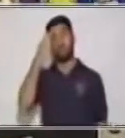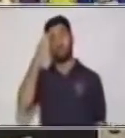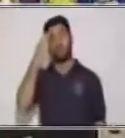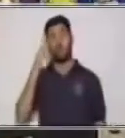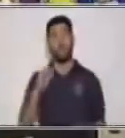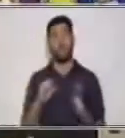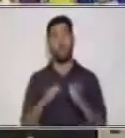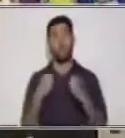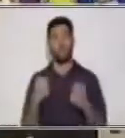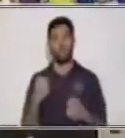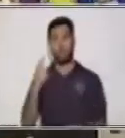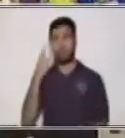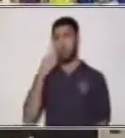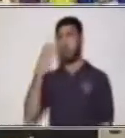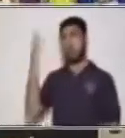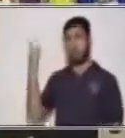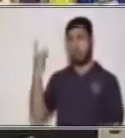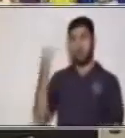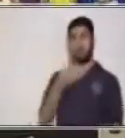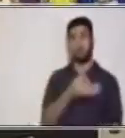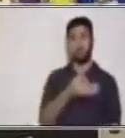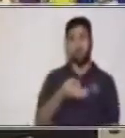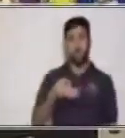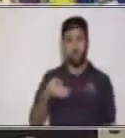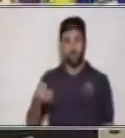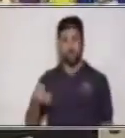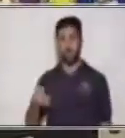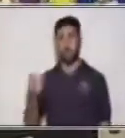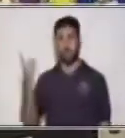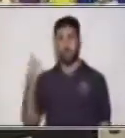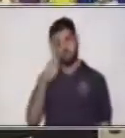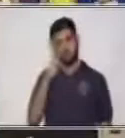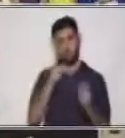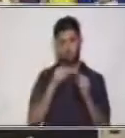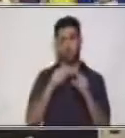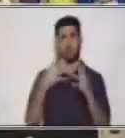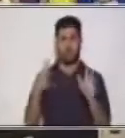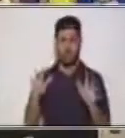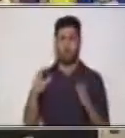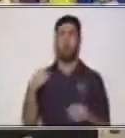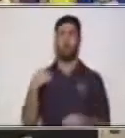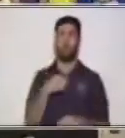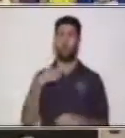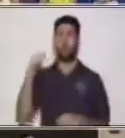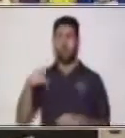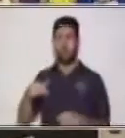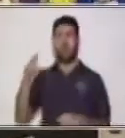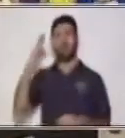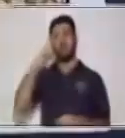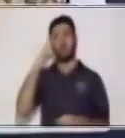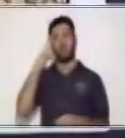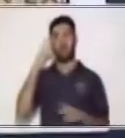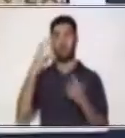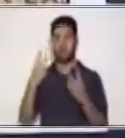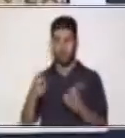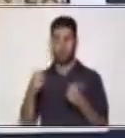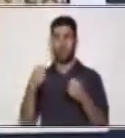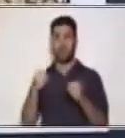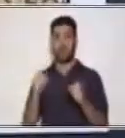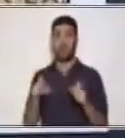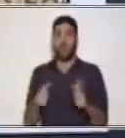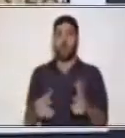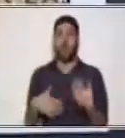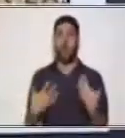están acá. Nosotros ya los habíamos visto, ¿verdad? Pero vamos a hacer un recordatorio breve. Aquí hay una